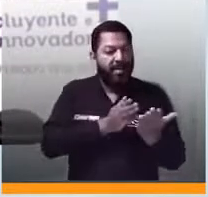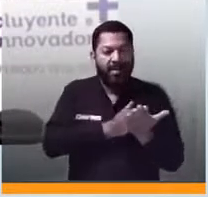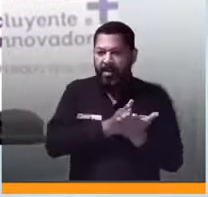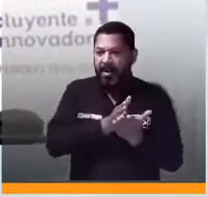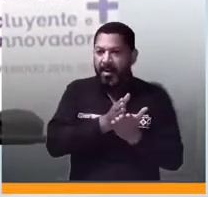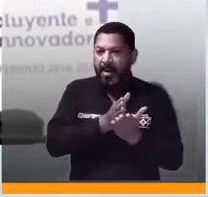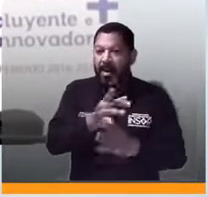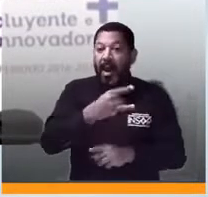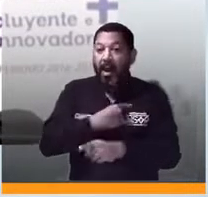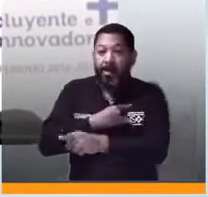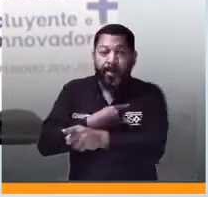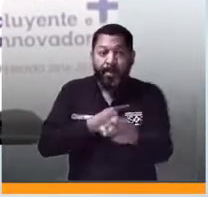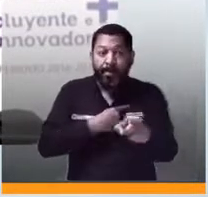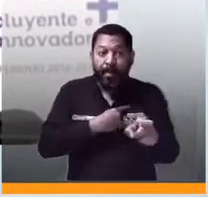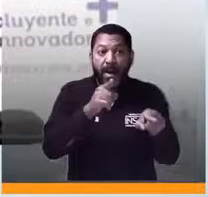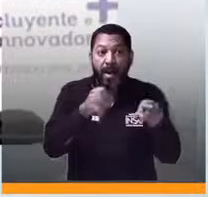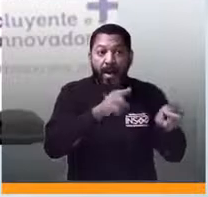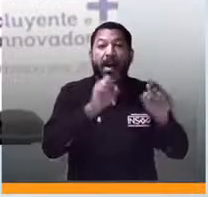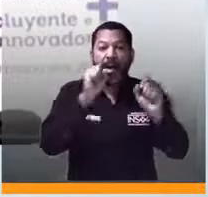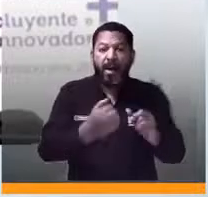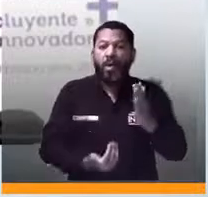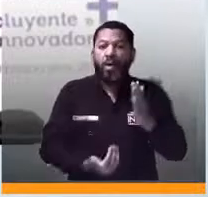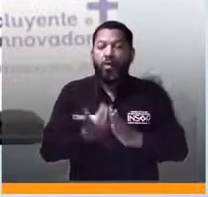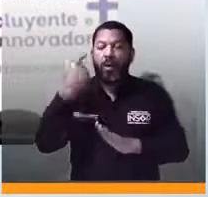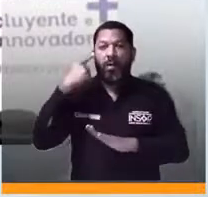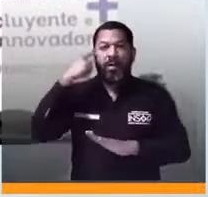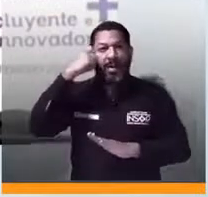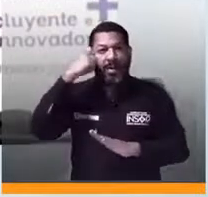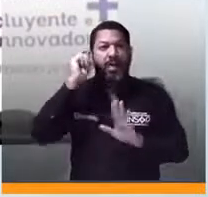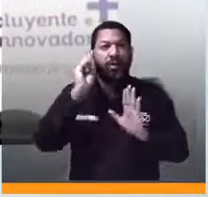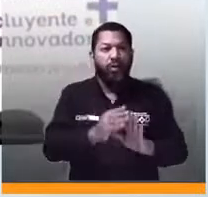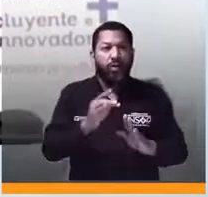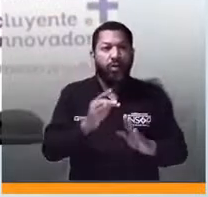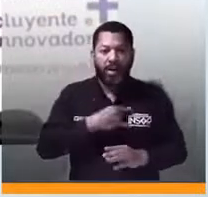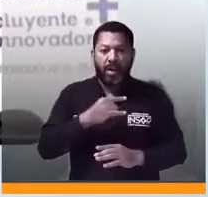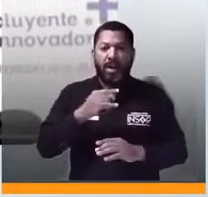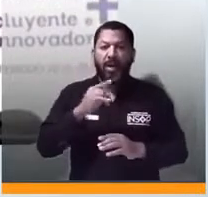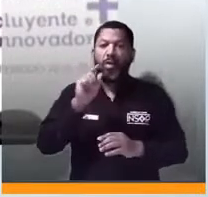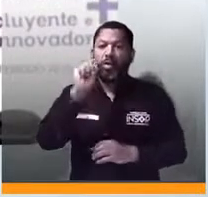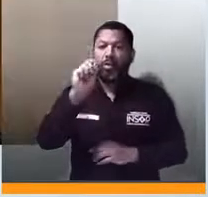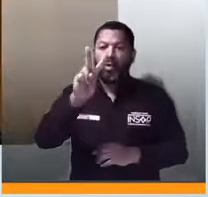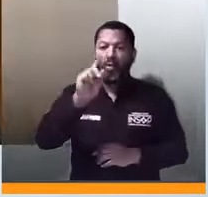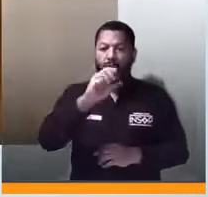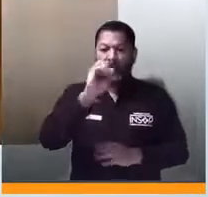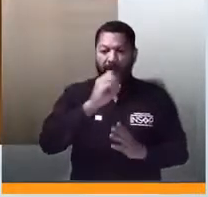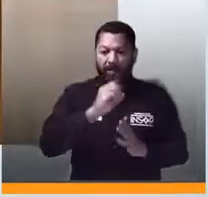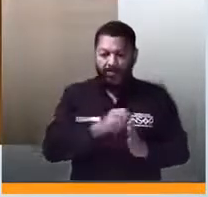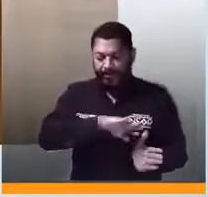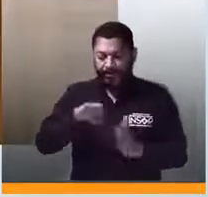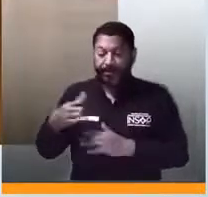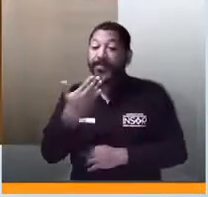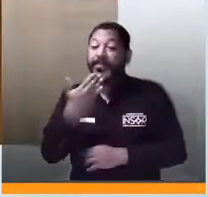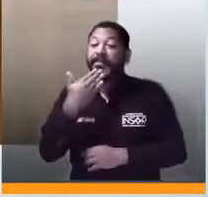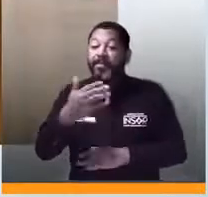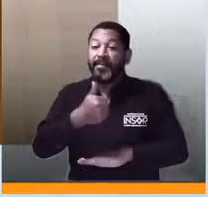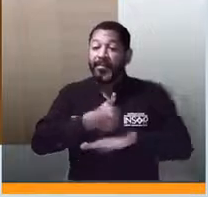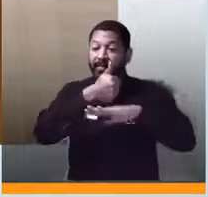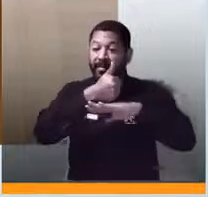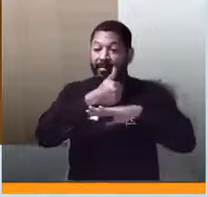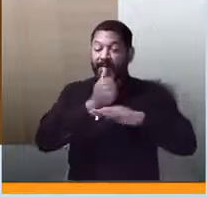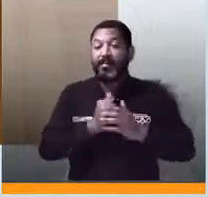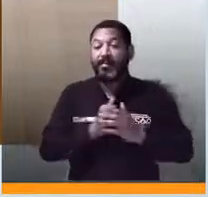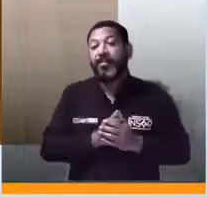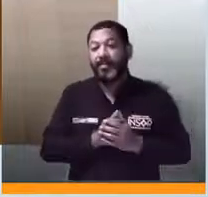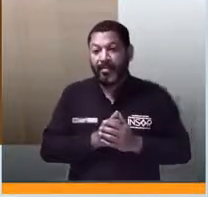para que las universidades podamos enfrentar ese nuevo desafío de una universidad 2.0. Muchas gracias, rector. Y yo creo que